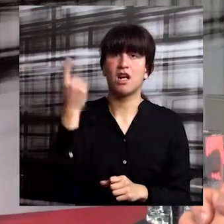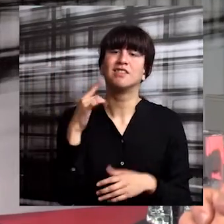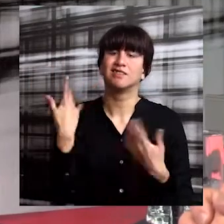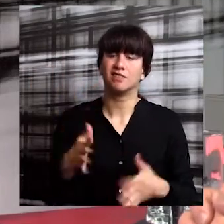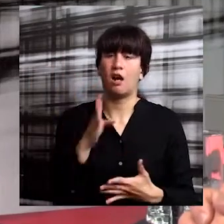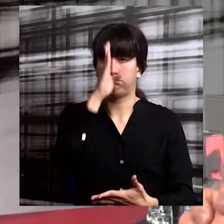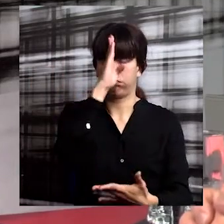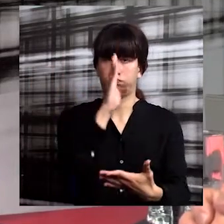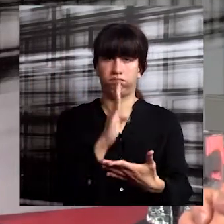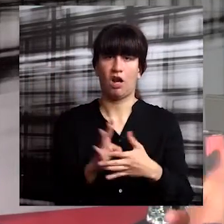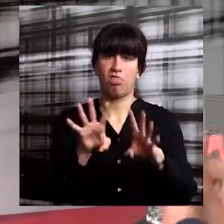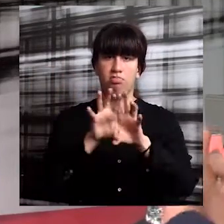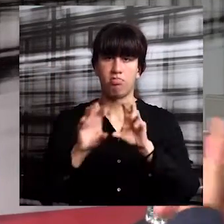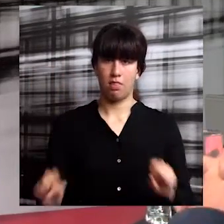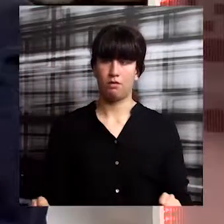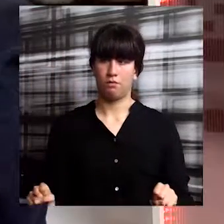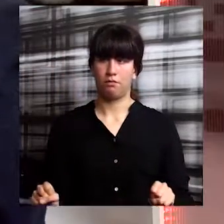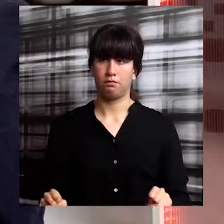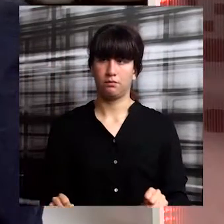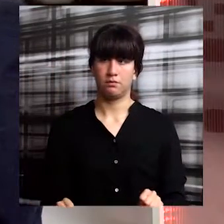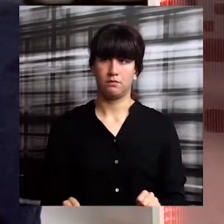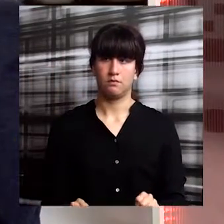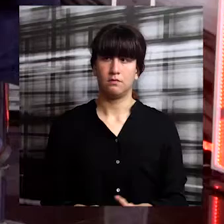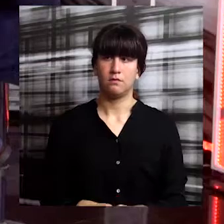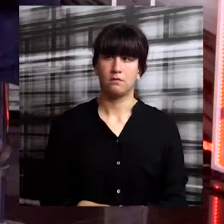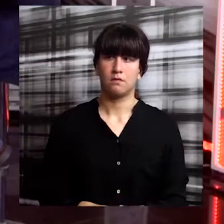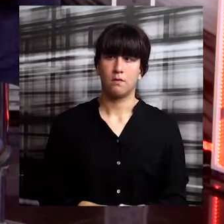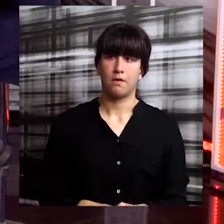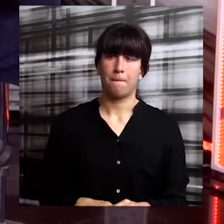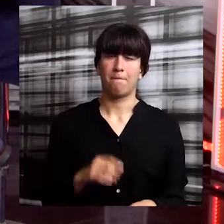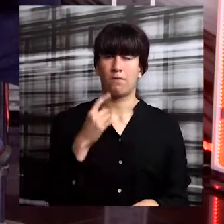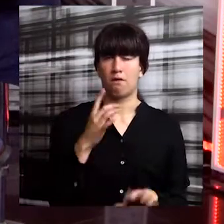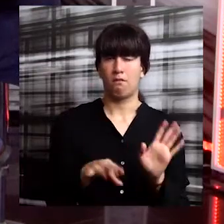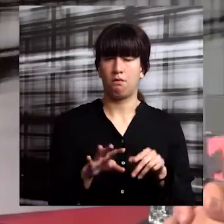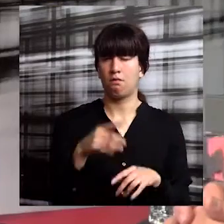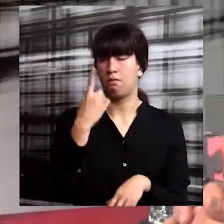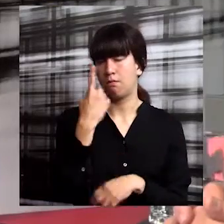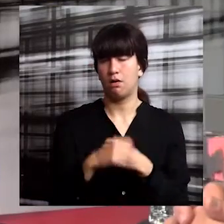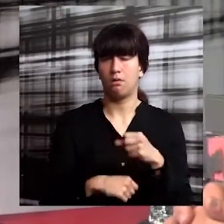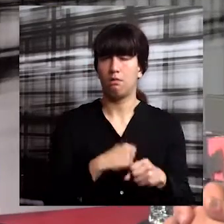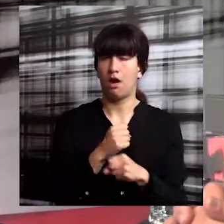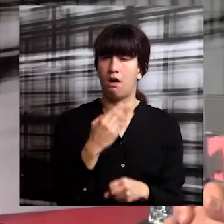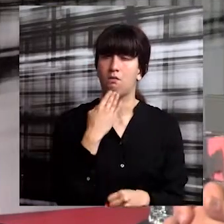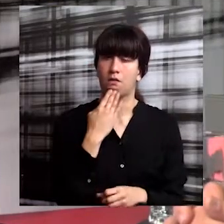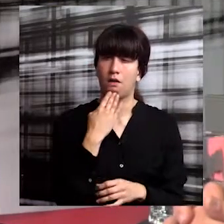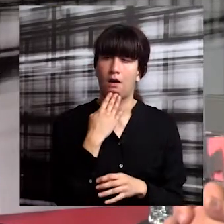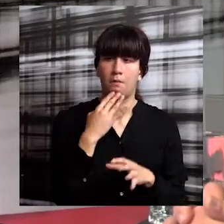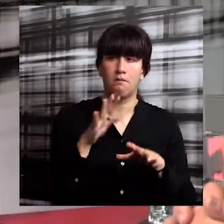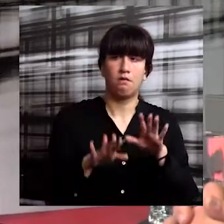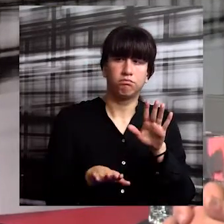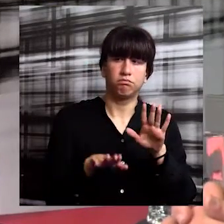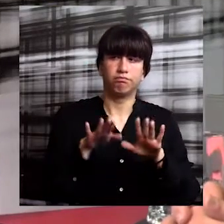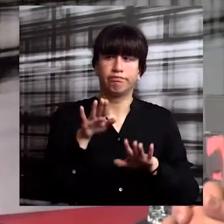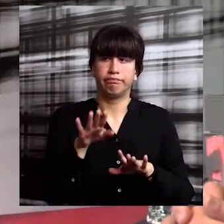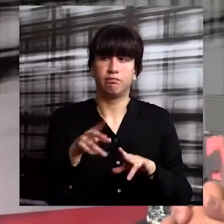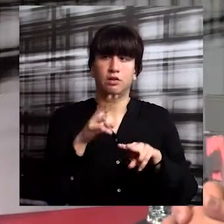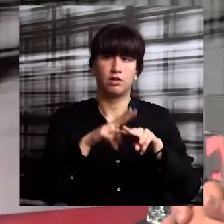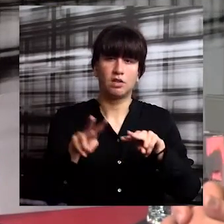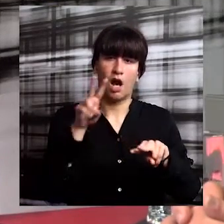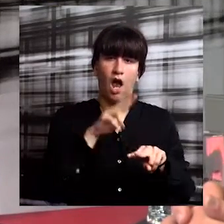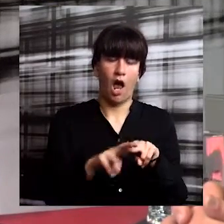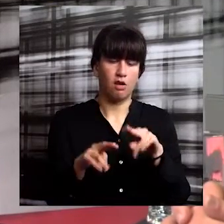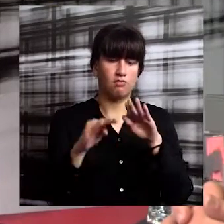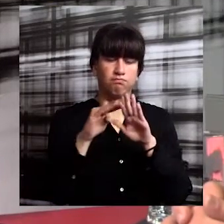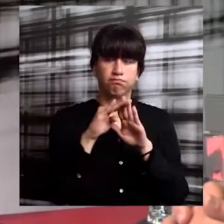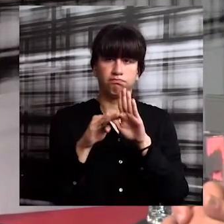podría durar 1 año. 1 año, ¿ya? Un año entre que se llama licitación, se hace el periodo de preguntas y consultas, se adjudica y